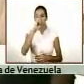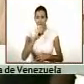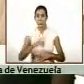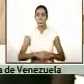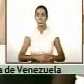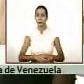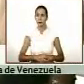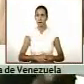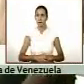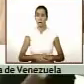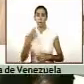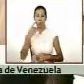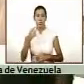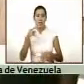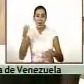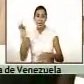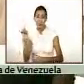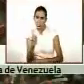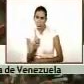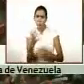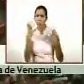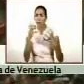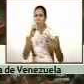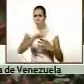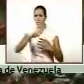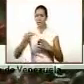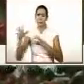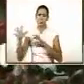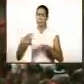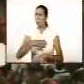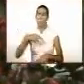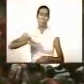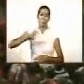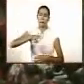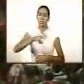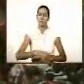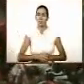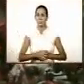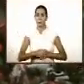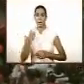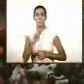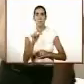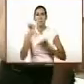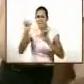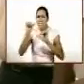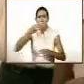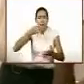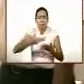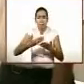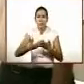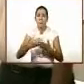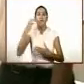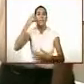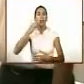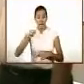y yo vi entrar por esa calle, así llena de gente que no nos dejaban ni caminar, tirando papelito y tal, a Fidel el mismo. Desde aquí le mandamos